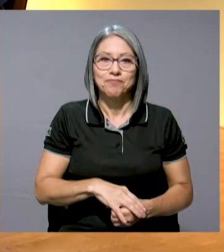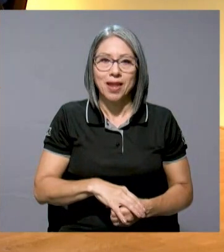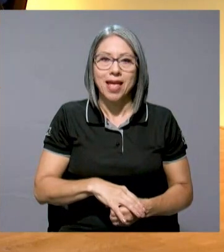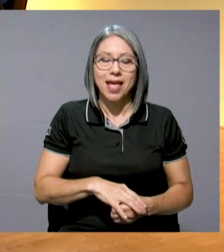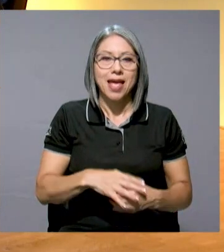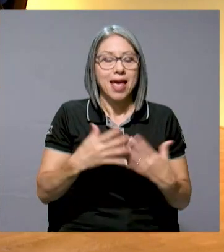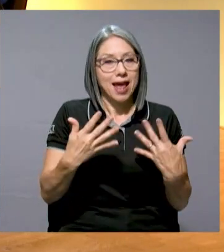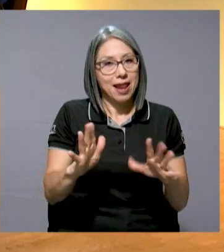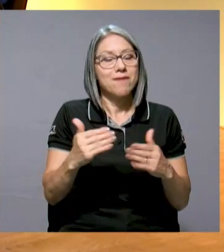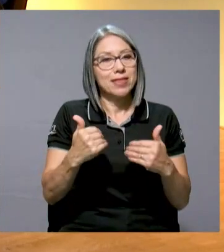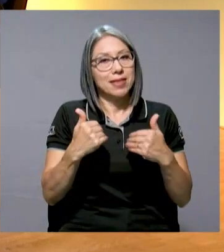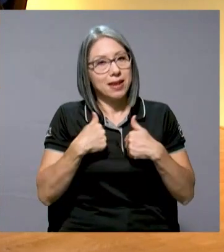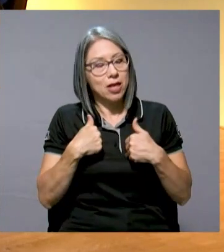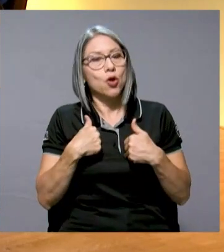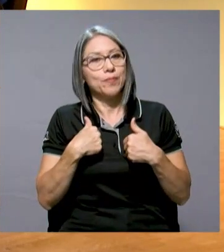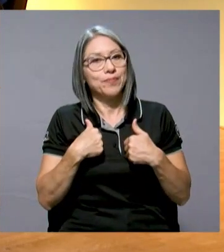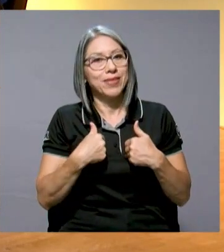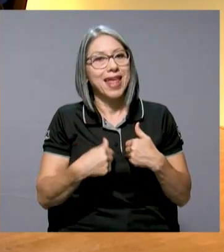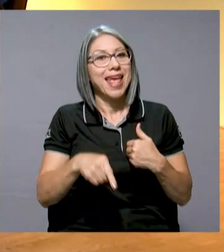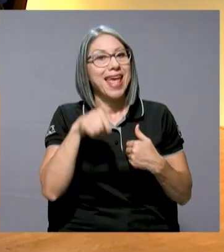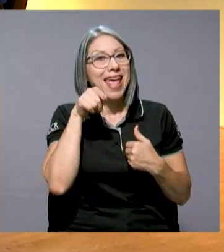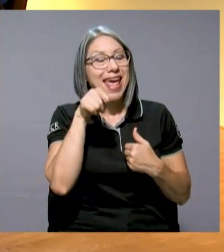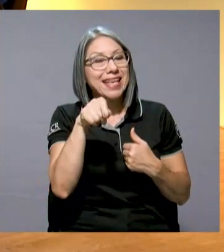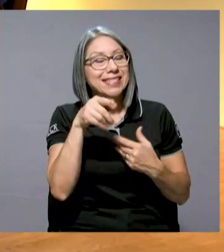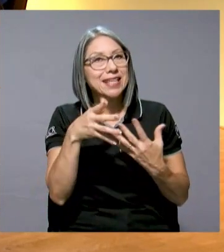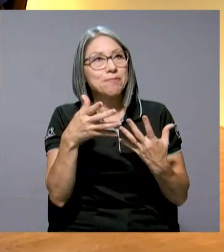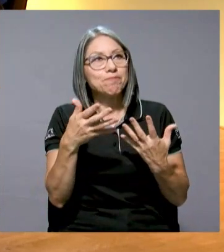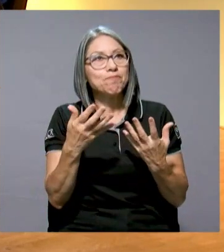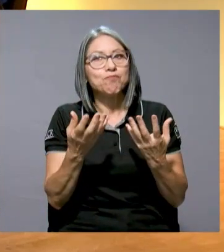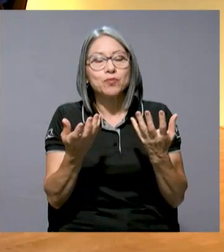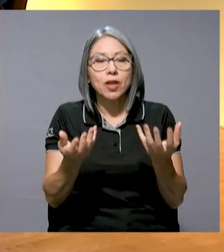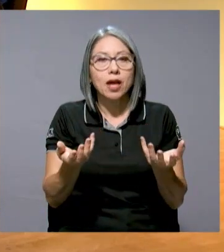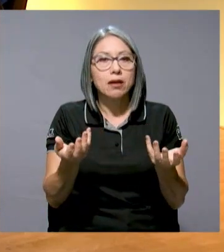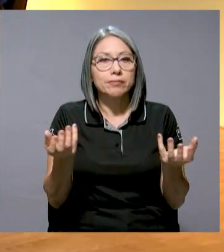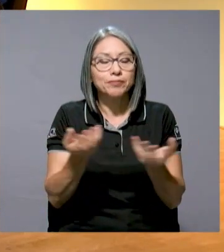el haber tenido ese intento,